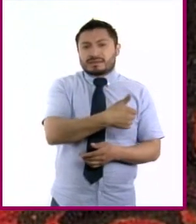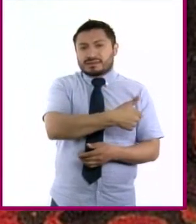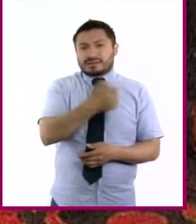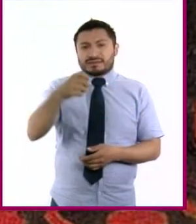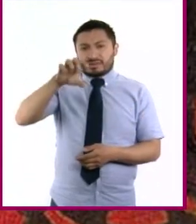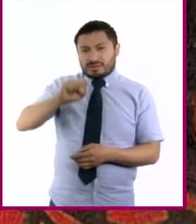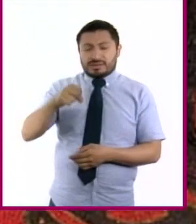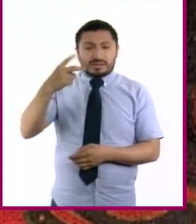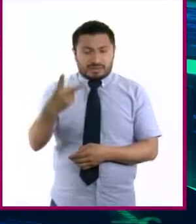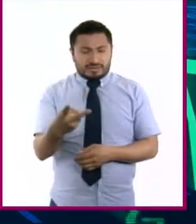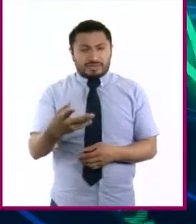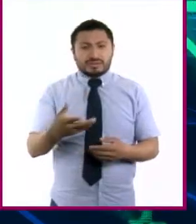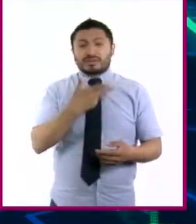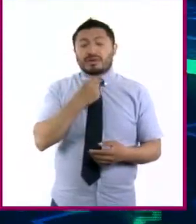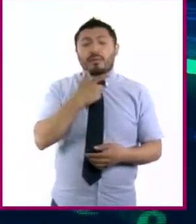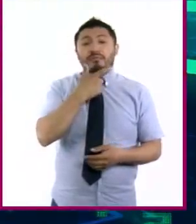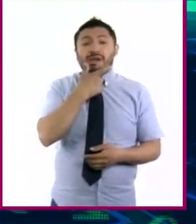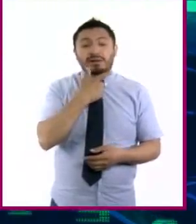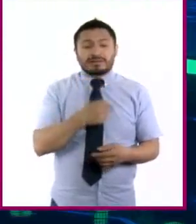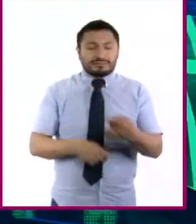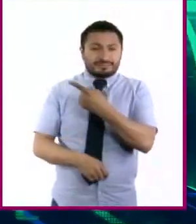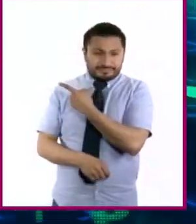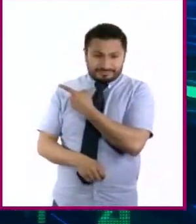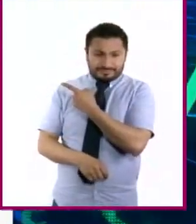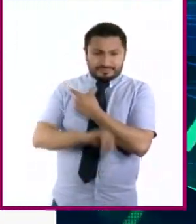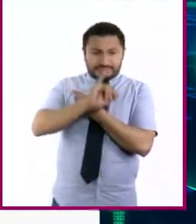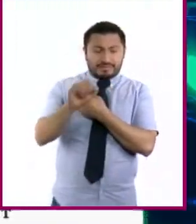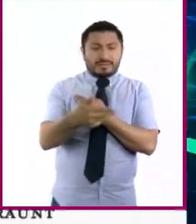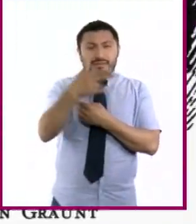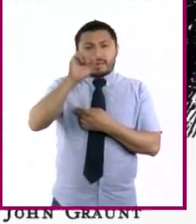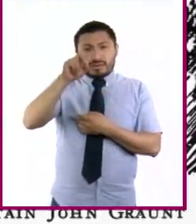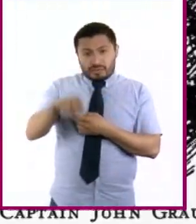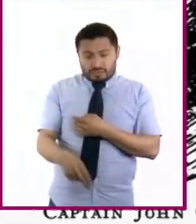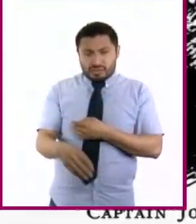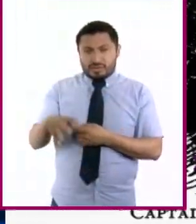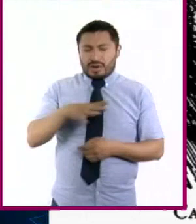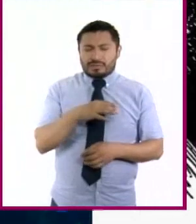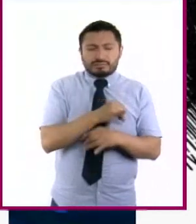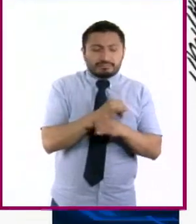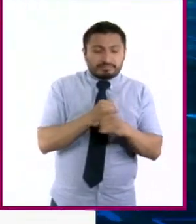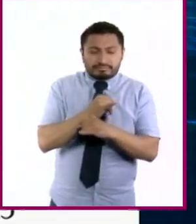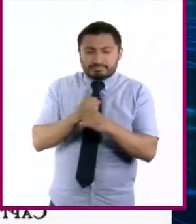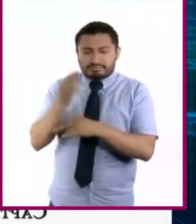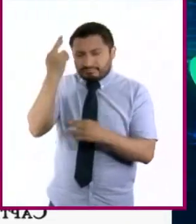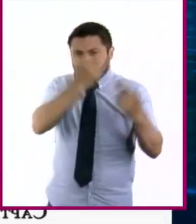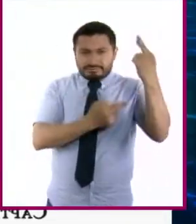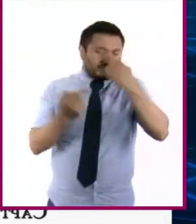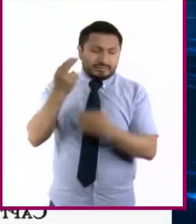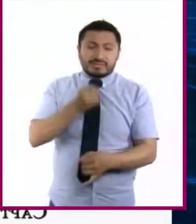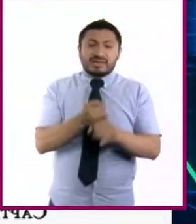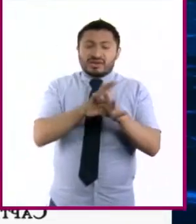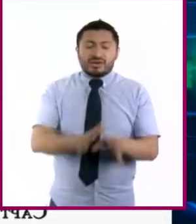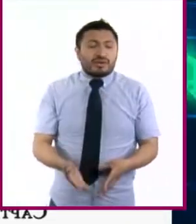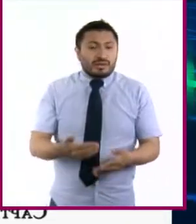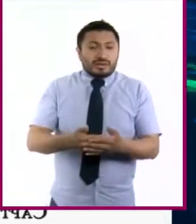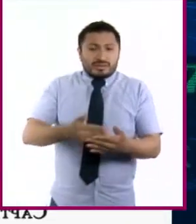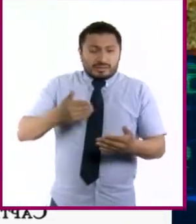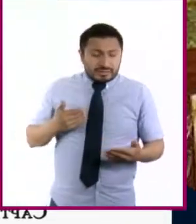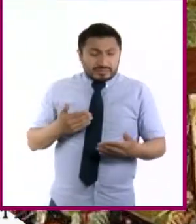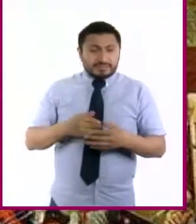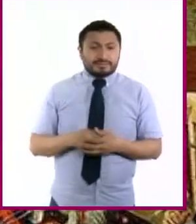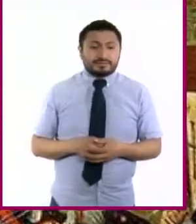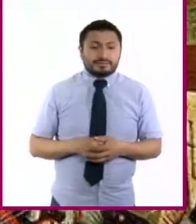el estadístico inglés John Grant se dio a la tarea de analizar los datos recogidos de censos de